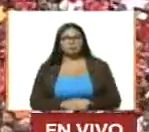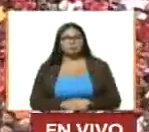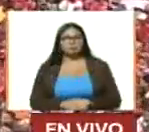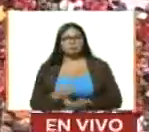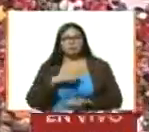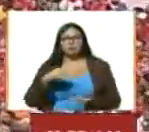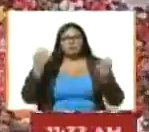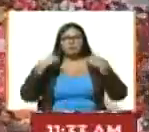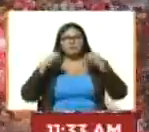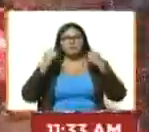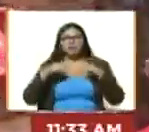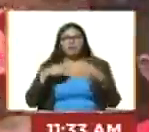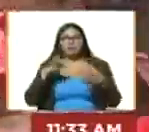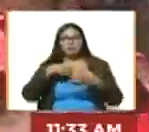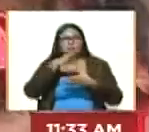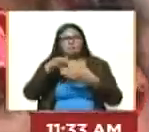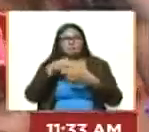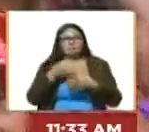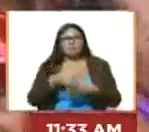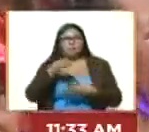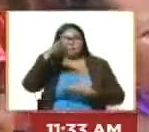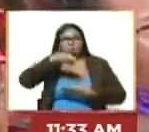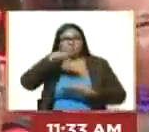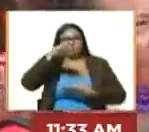Prepararon un guarapo.